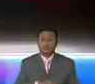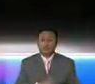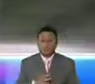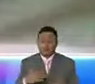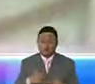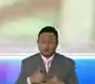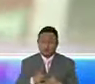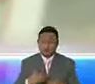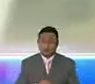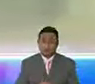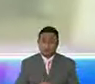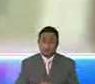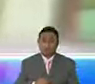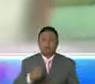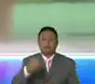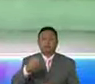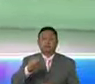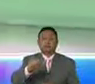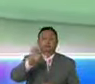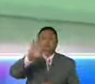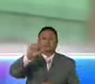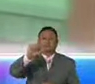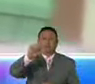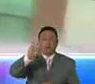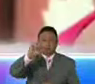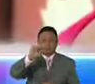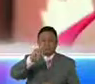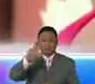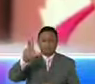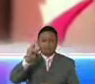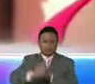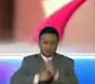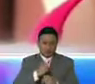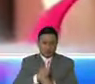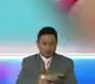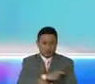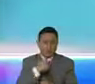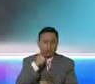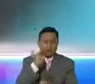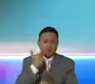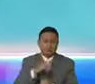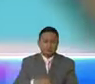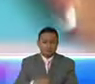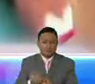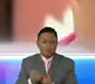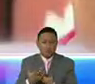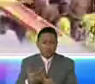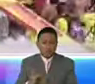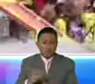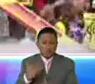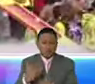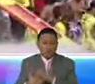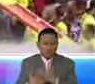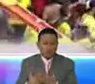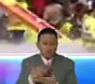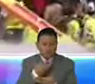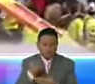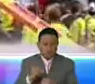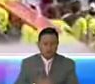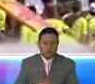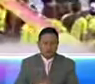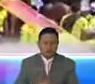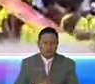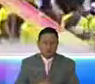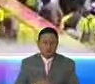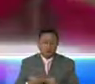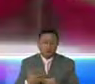estado de salud de Stalin Josué, de 23 años, el padre cuenta que su evolución ha sido satisfactoria en la medida